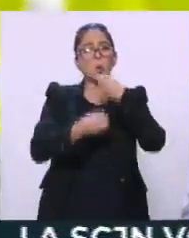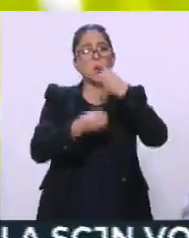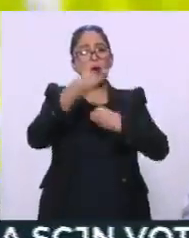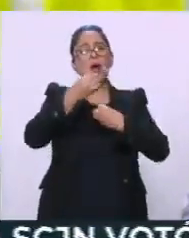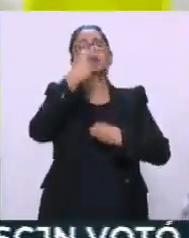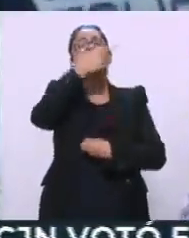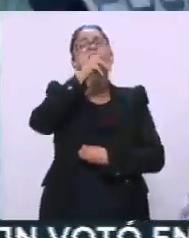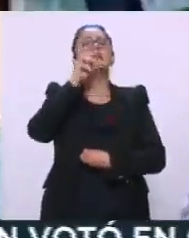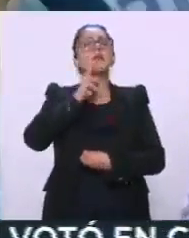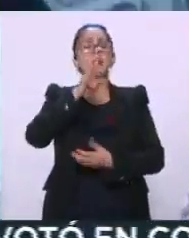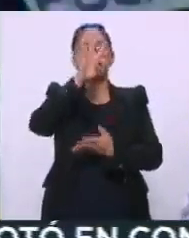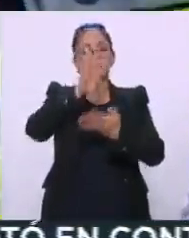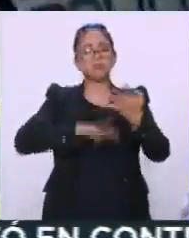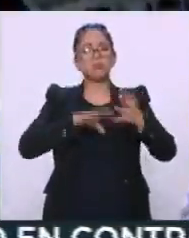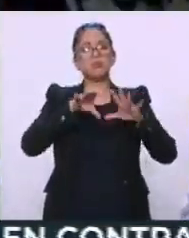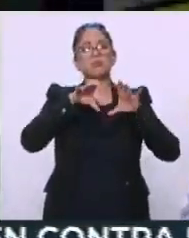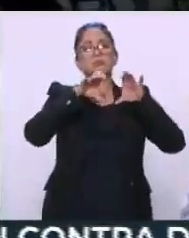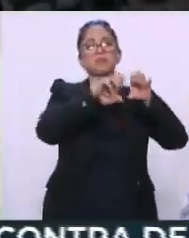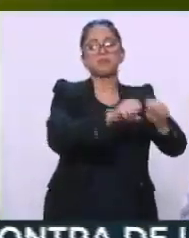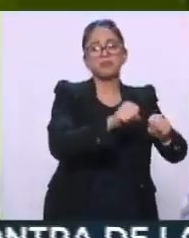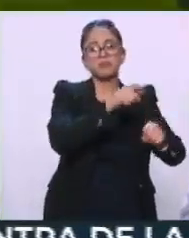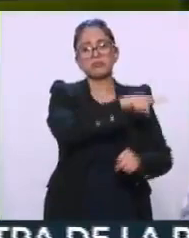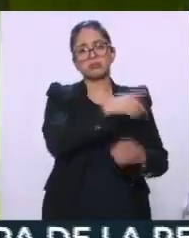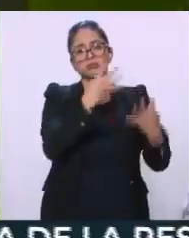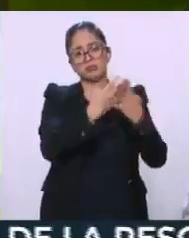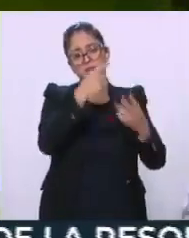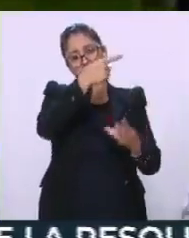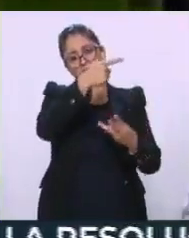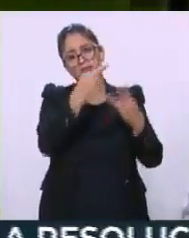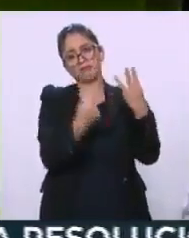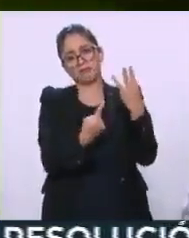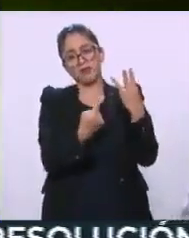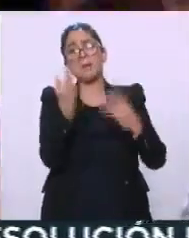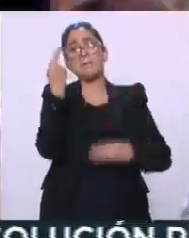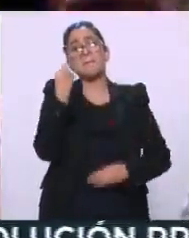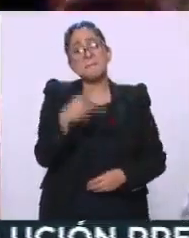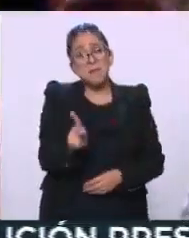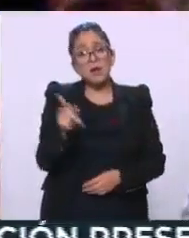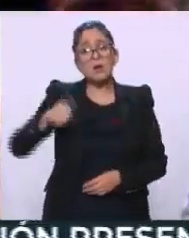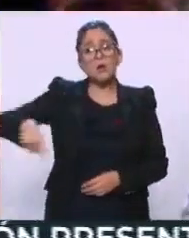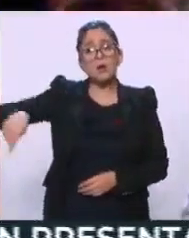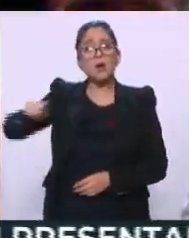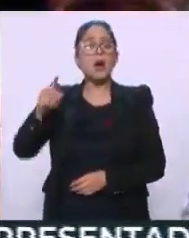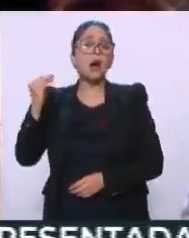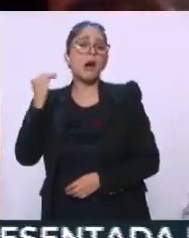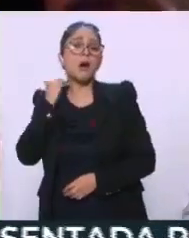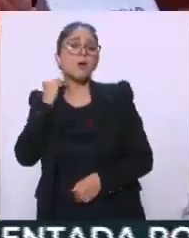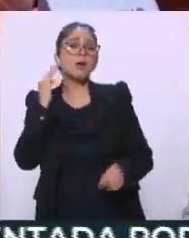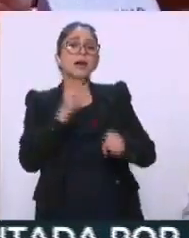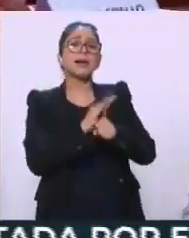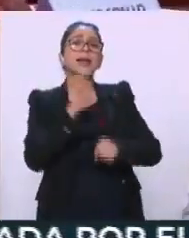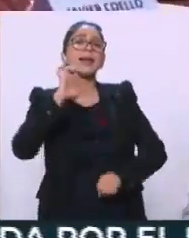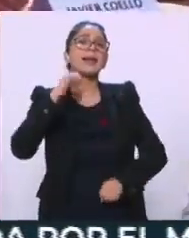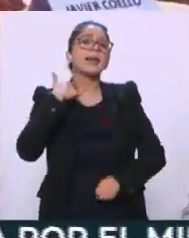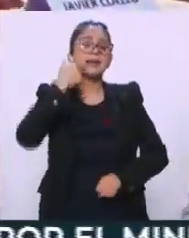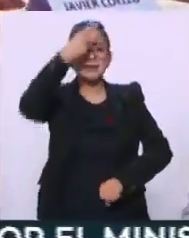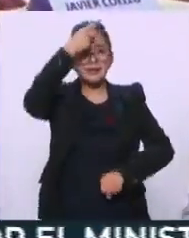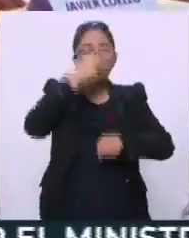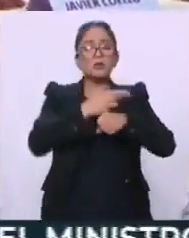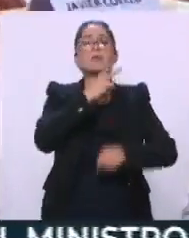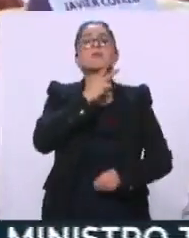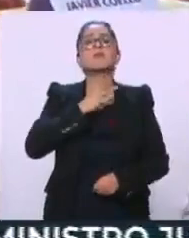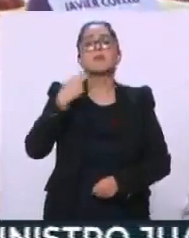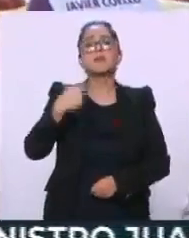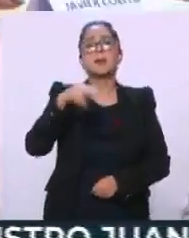una orden de aprehensión en contra de Emilio L. por estos delitos. Sin embargo, la defensa del exdirector de Pemex a cargo de los juristas